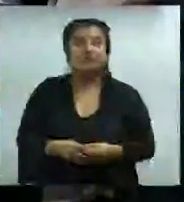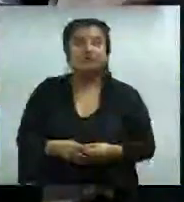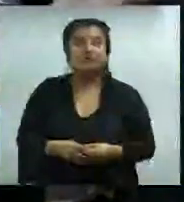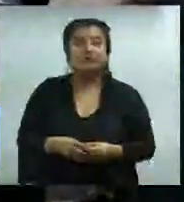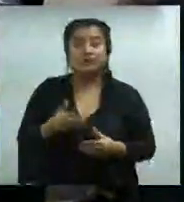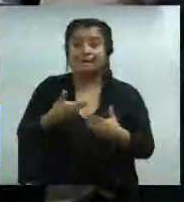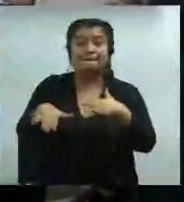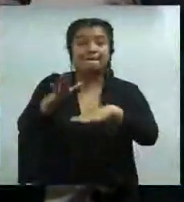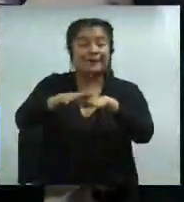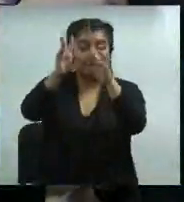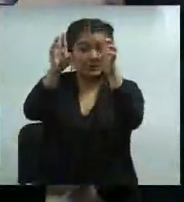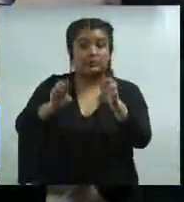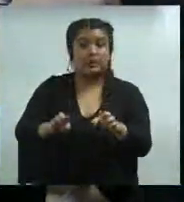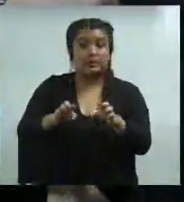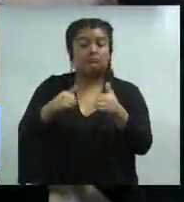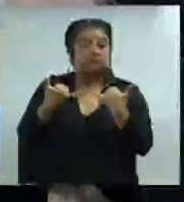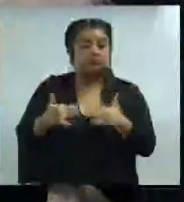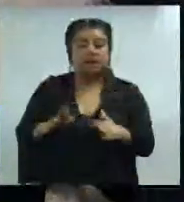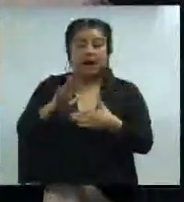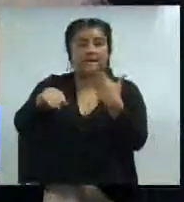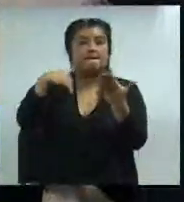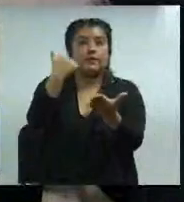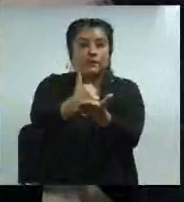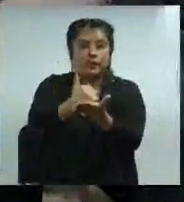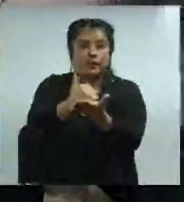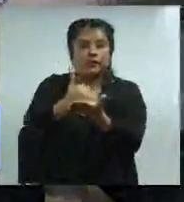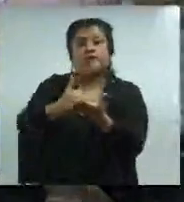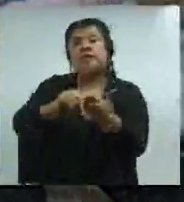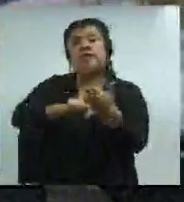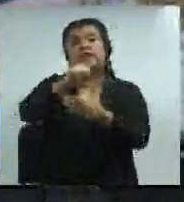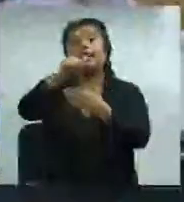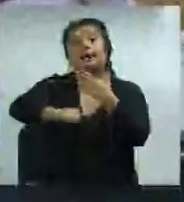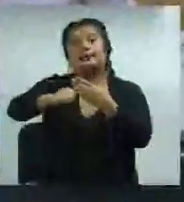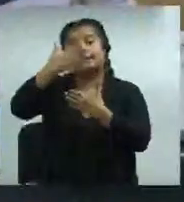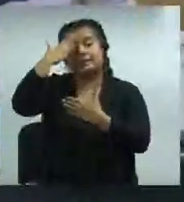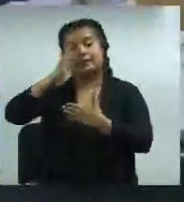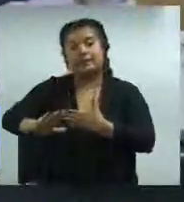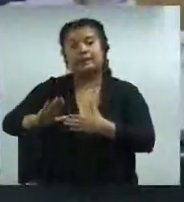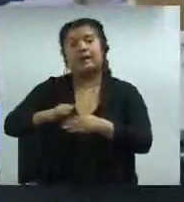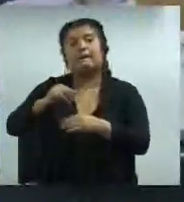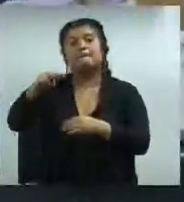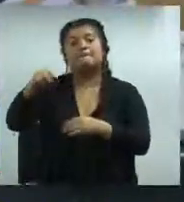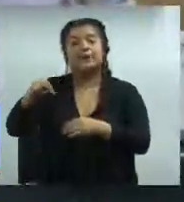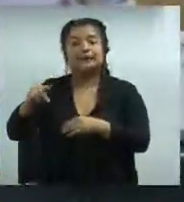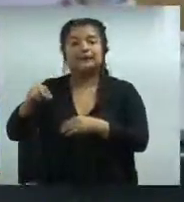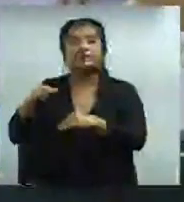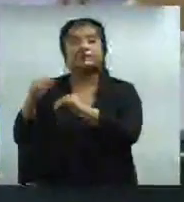Habiendo mayoría, queda aprobado el proyecto de orden del día para el martes 9 de abril del 2024 a las